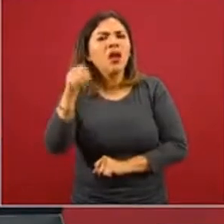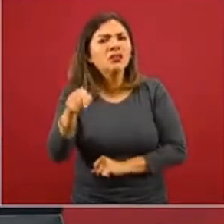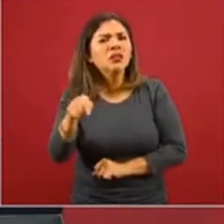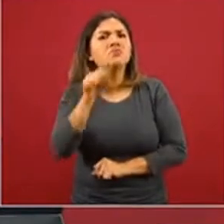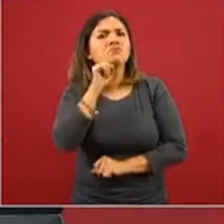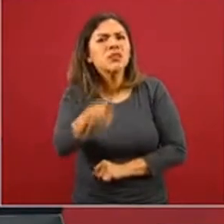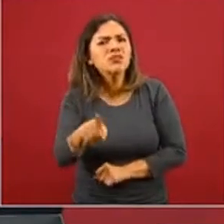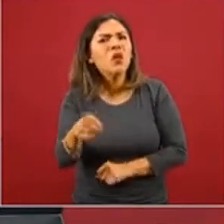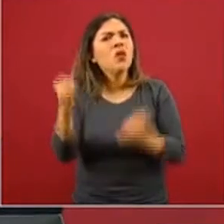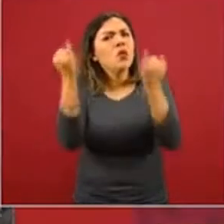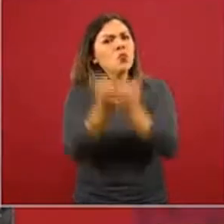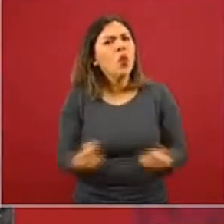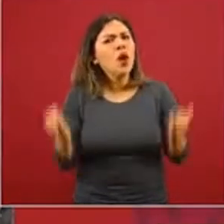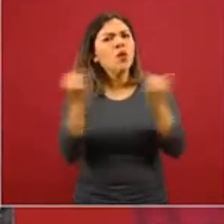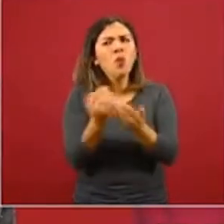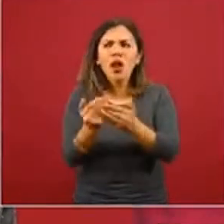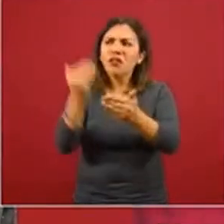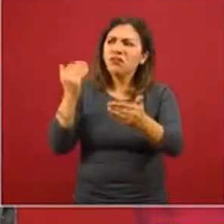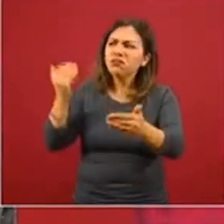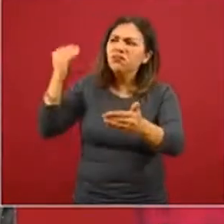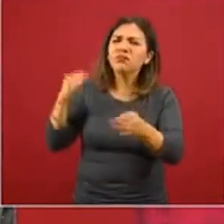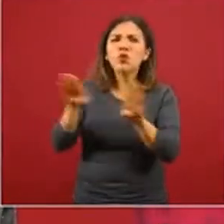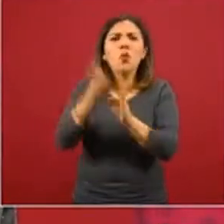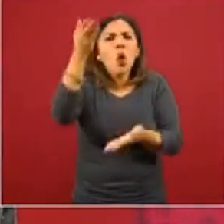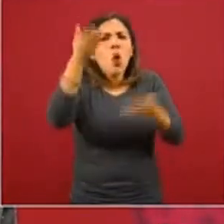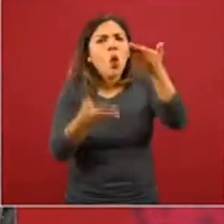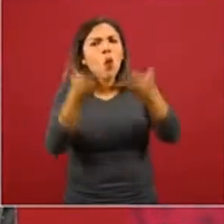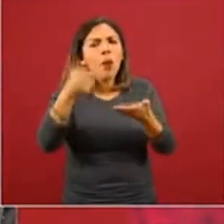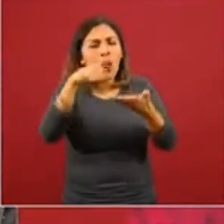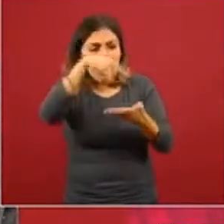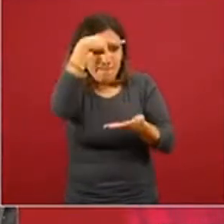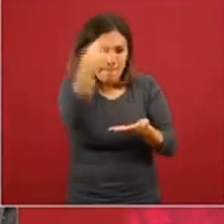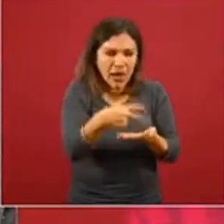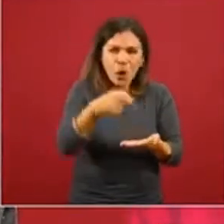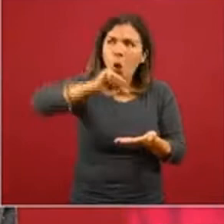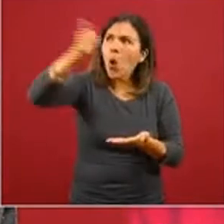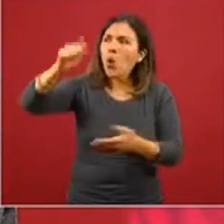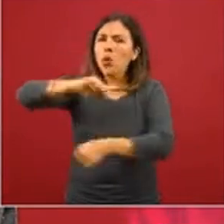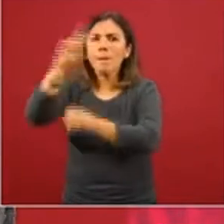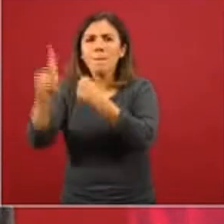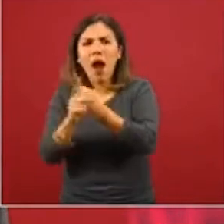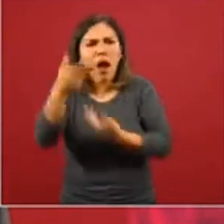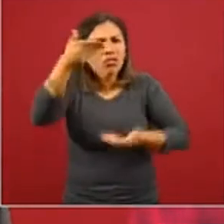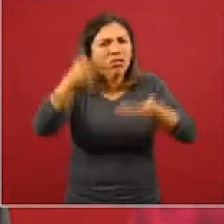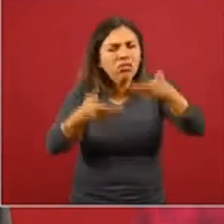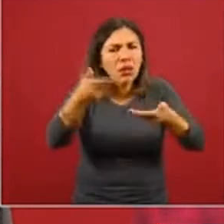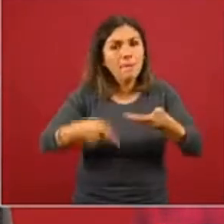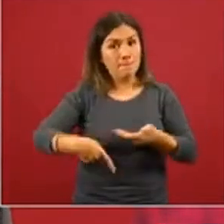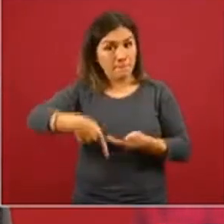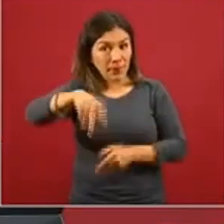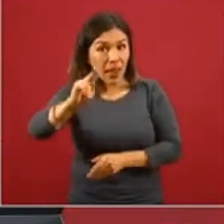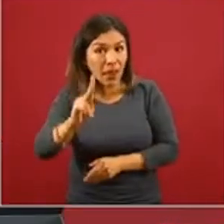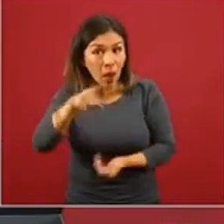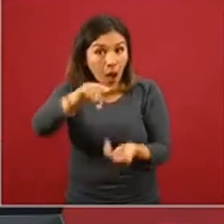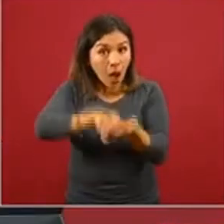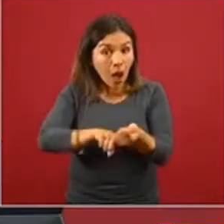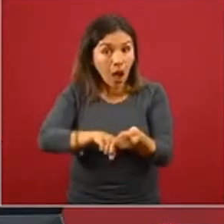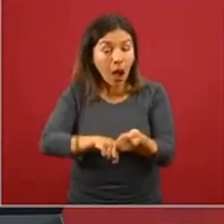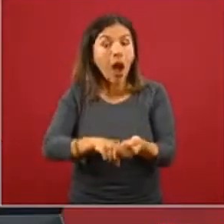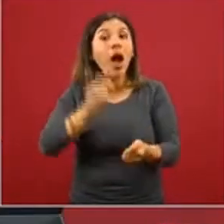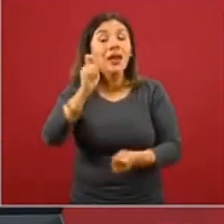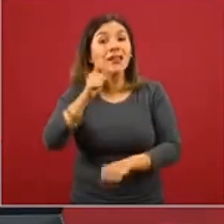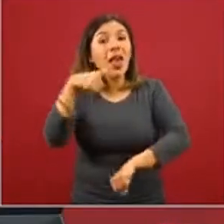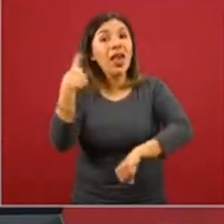con esta idea persistente de comparar la mortalidad de México y otras variantes, pero al mismo tiempo, cuando se habla